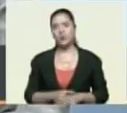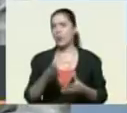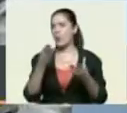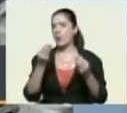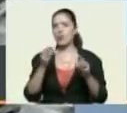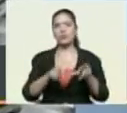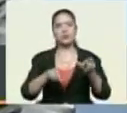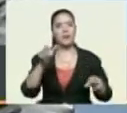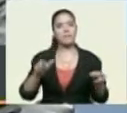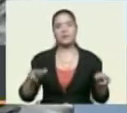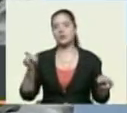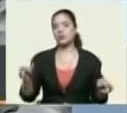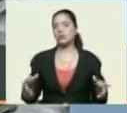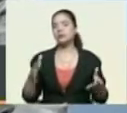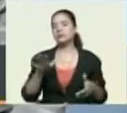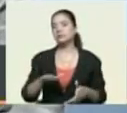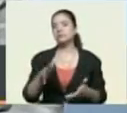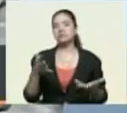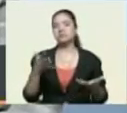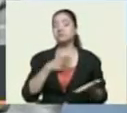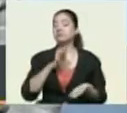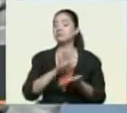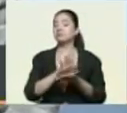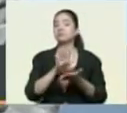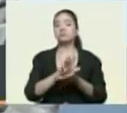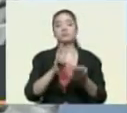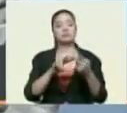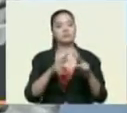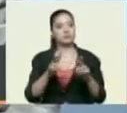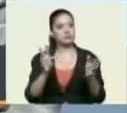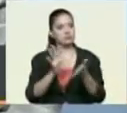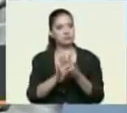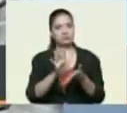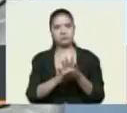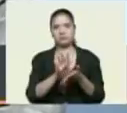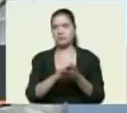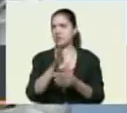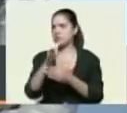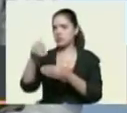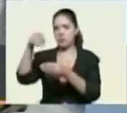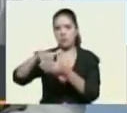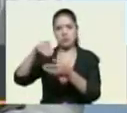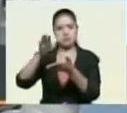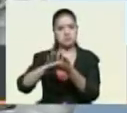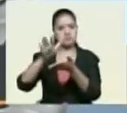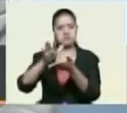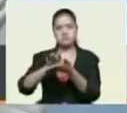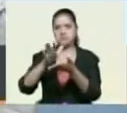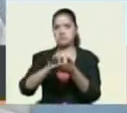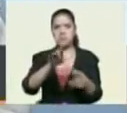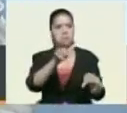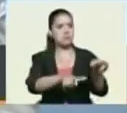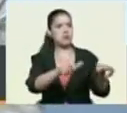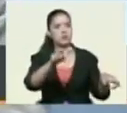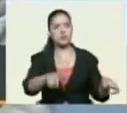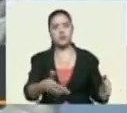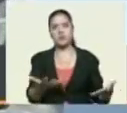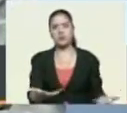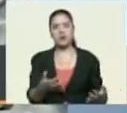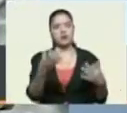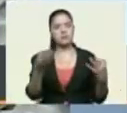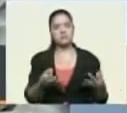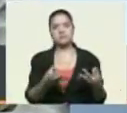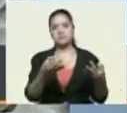gente estaba de forma pacífica, legítima, votando, gente que estaba